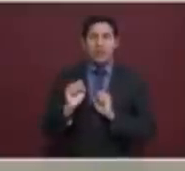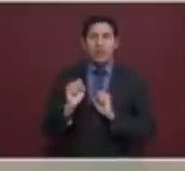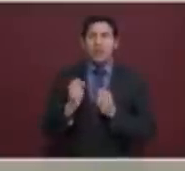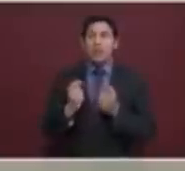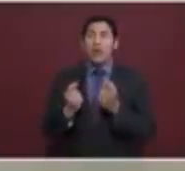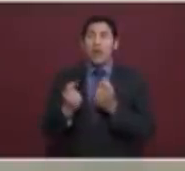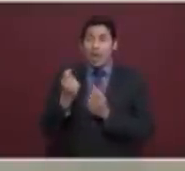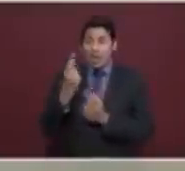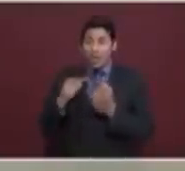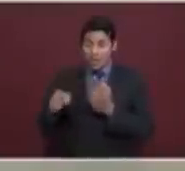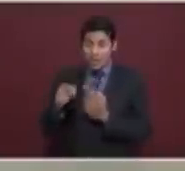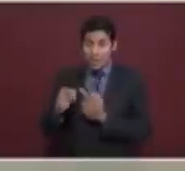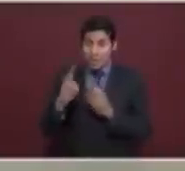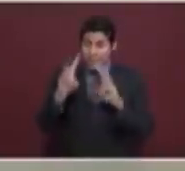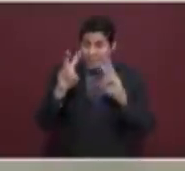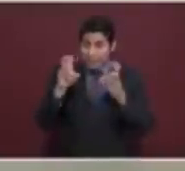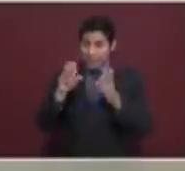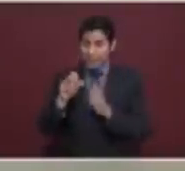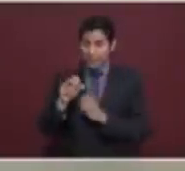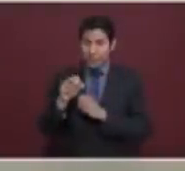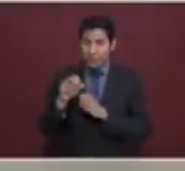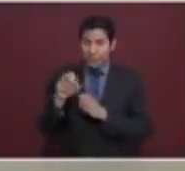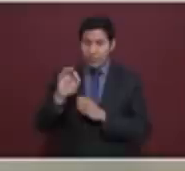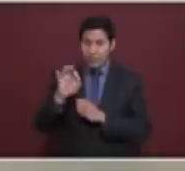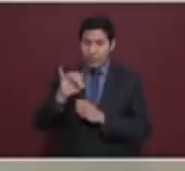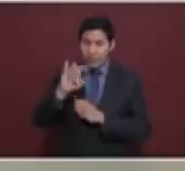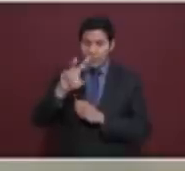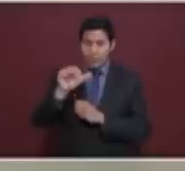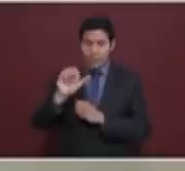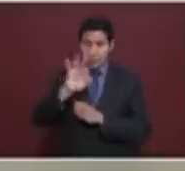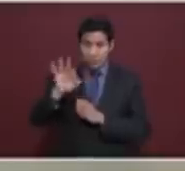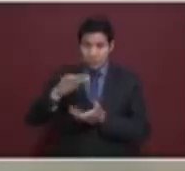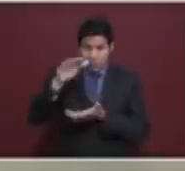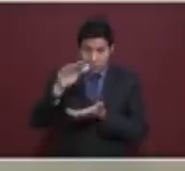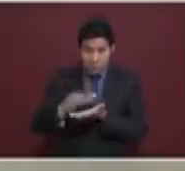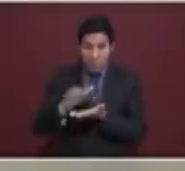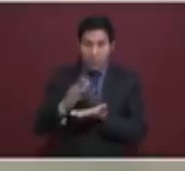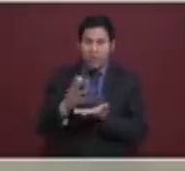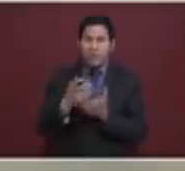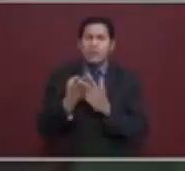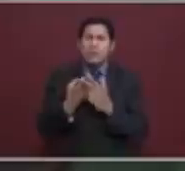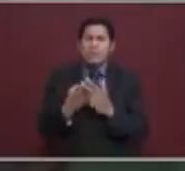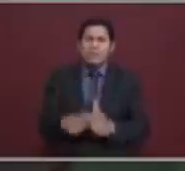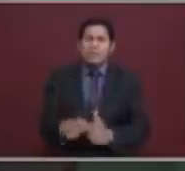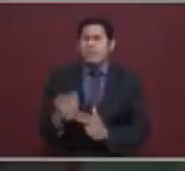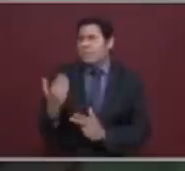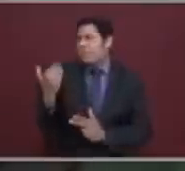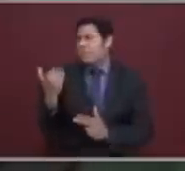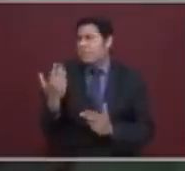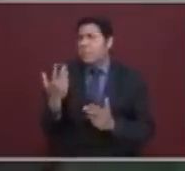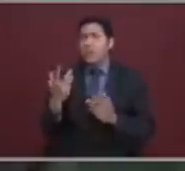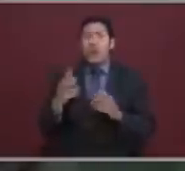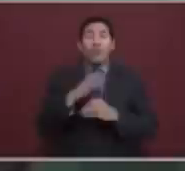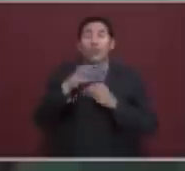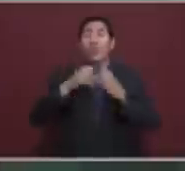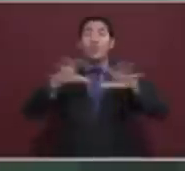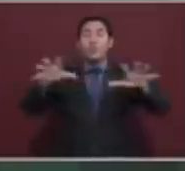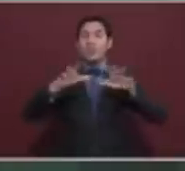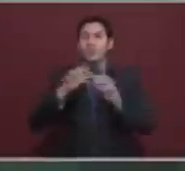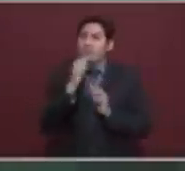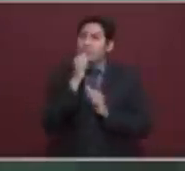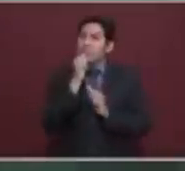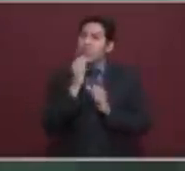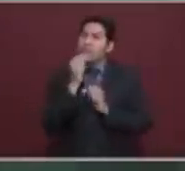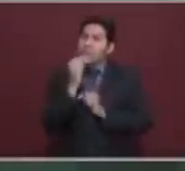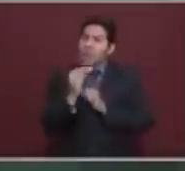reciben este estímulo pues está comenzando pero somos gentes de